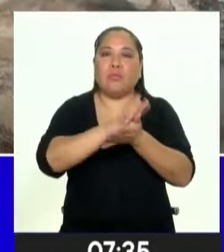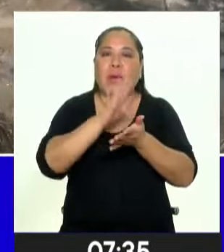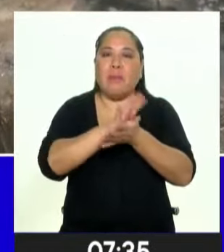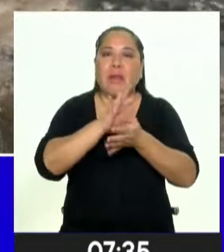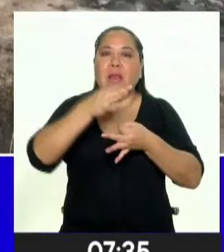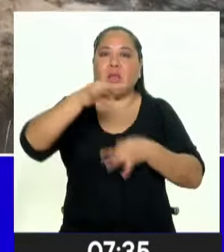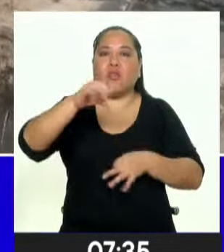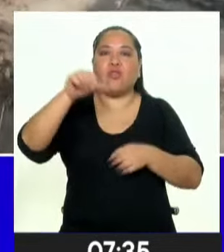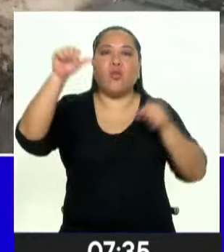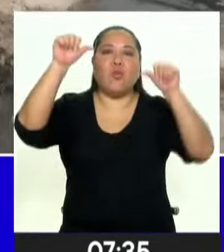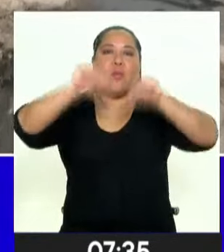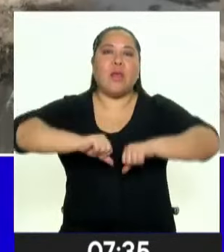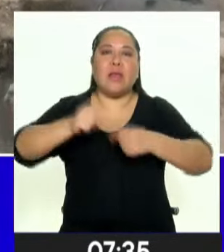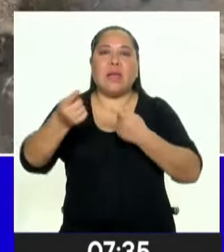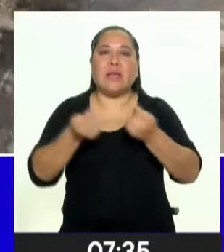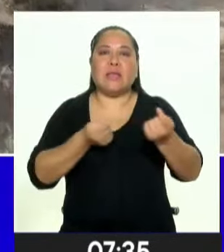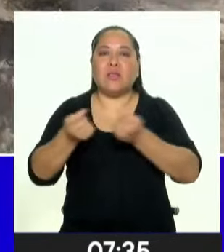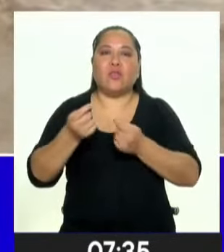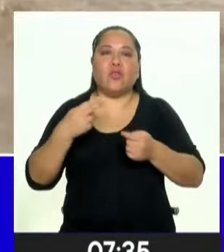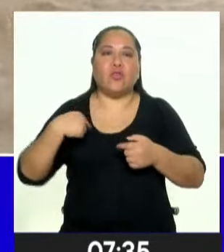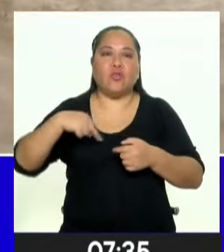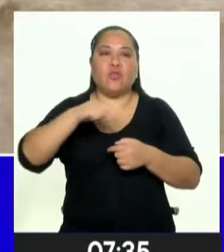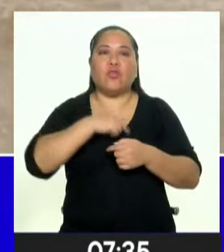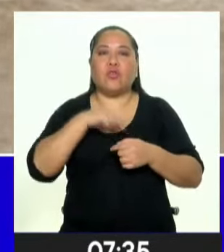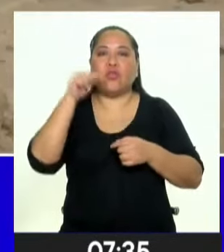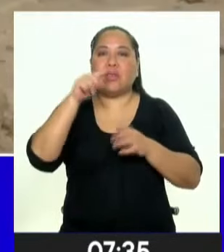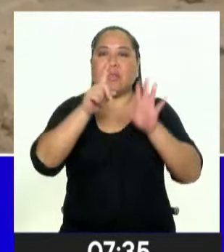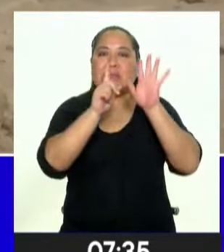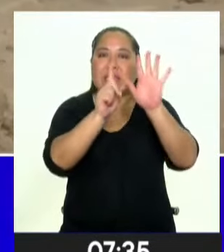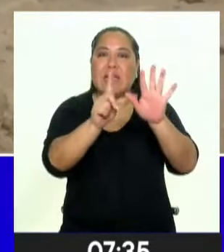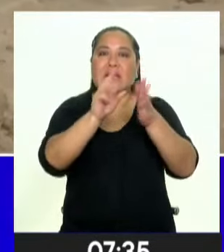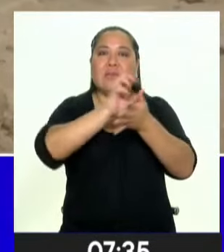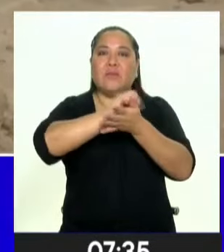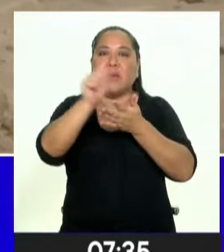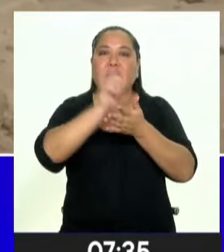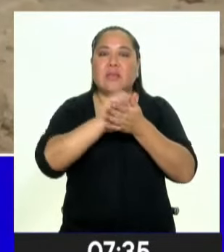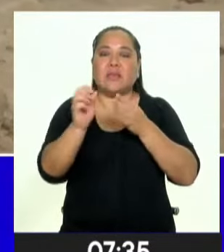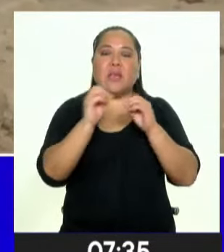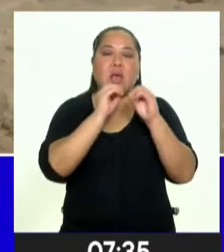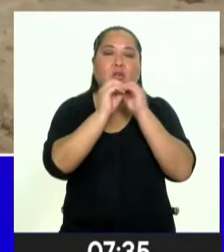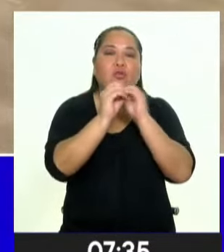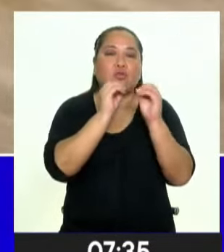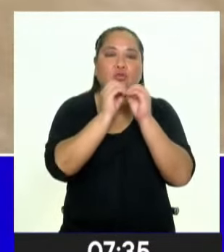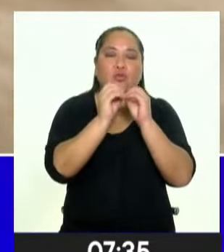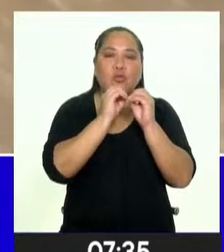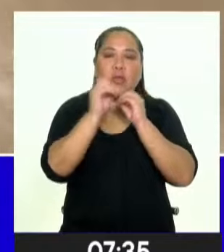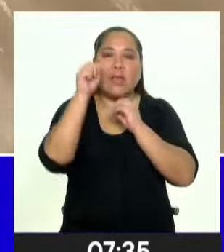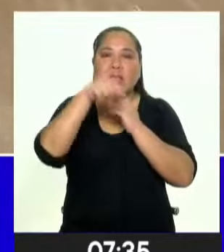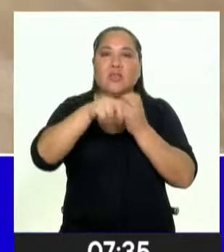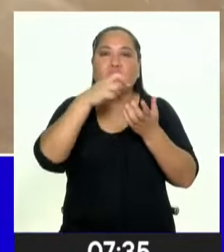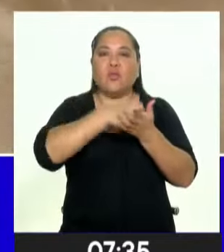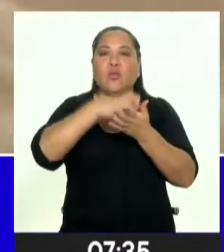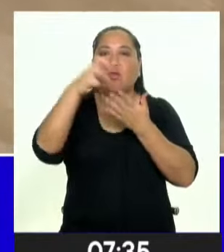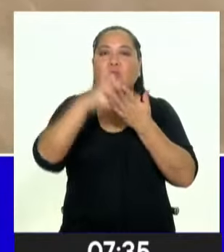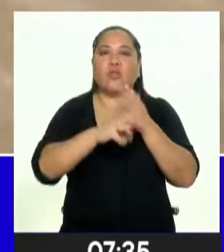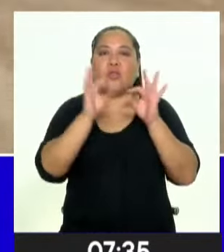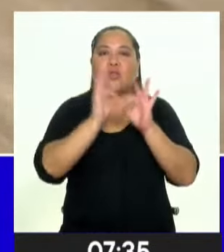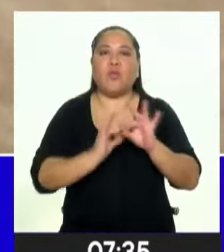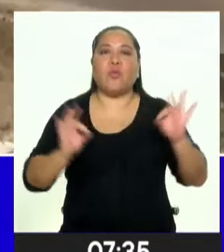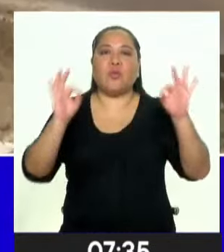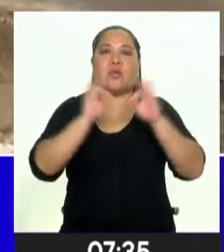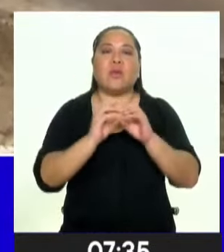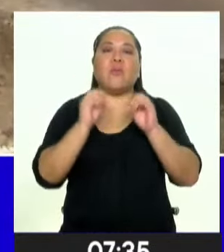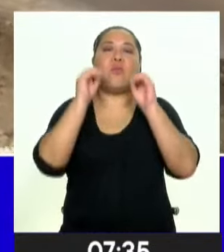nosotros nos hemos dedicado estos seis meses a destrabar proyectos de suma importancia y también a generar